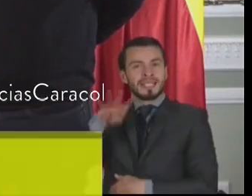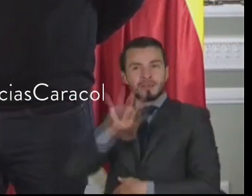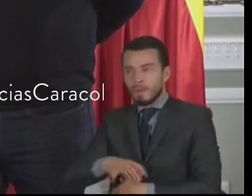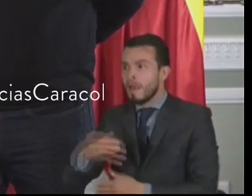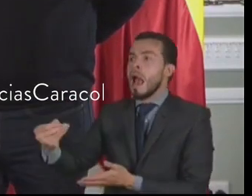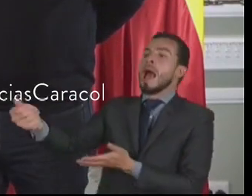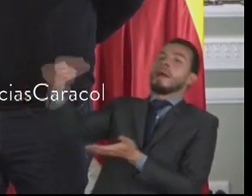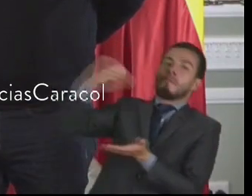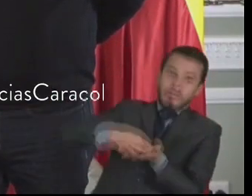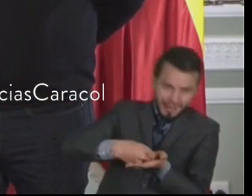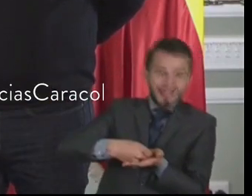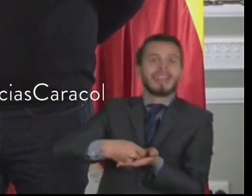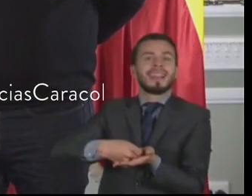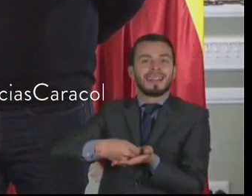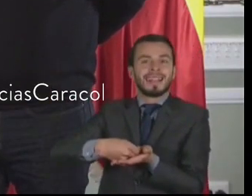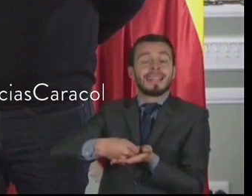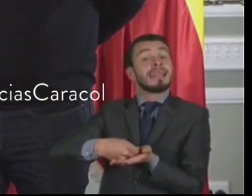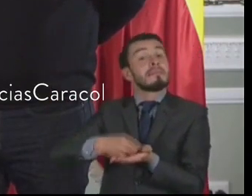que ningún